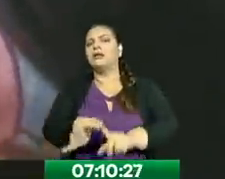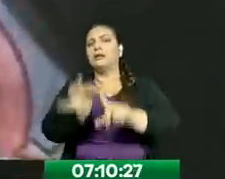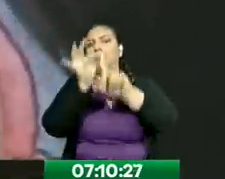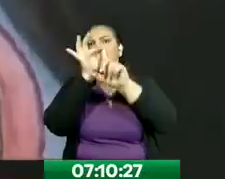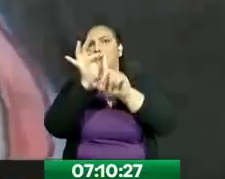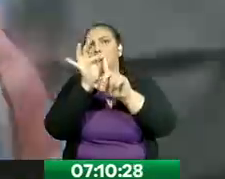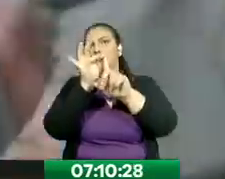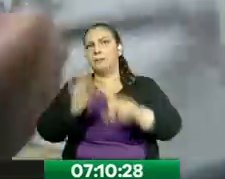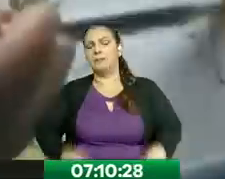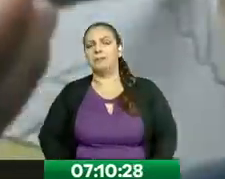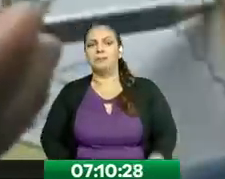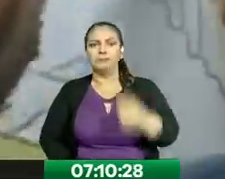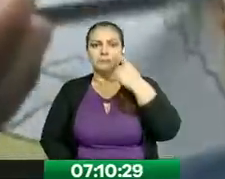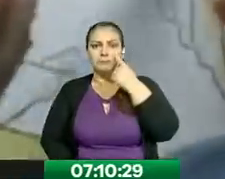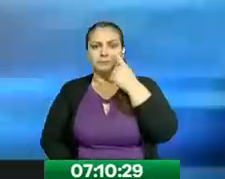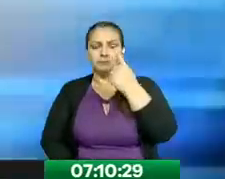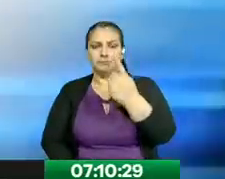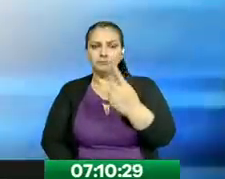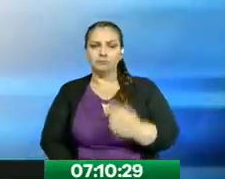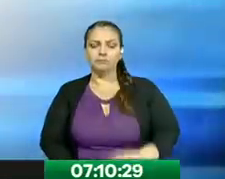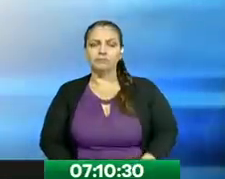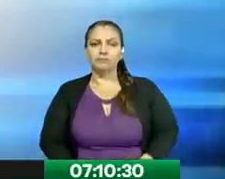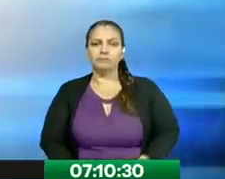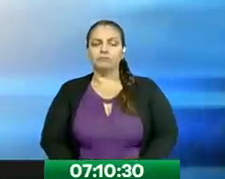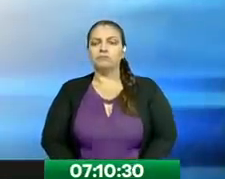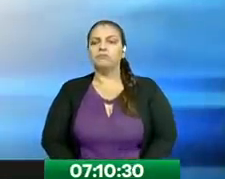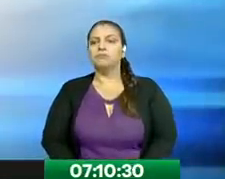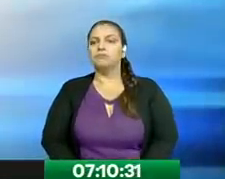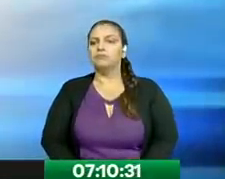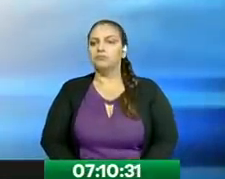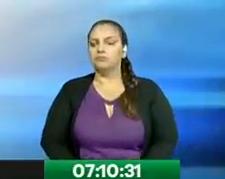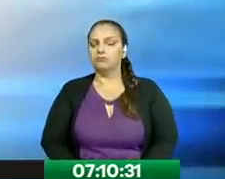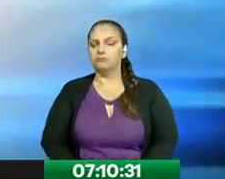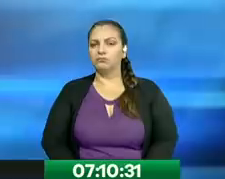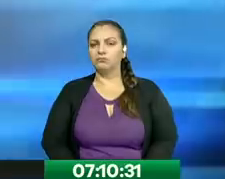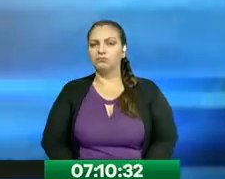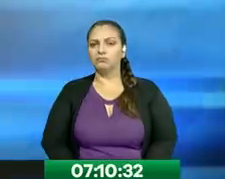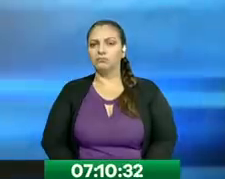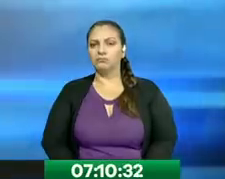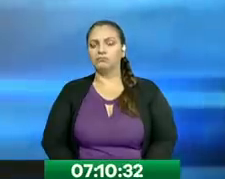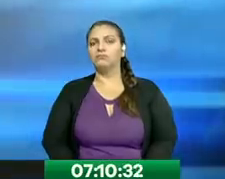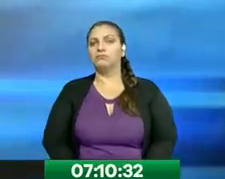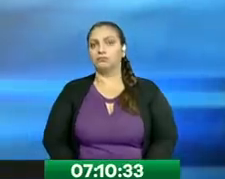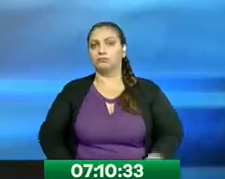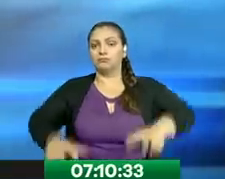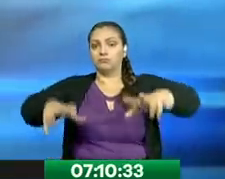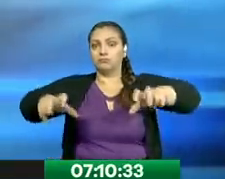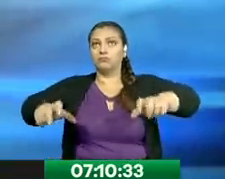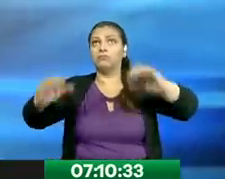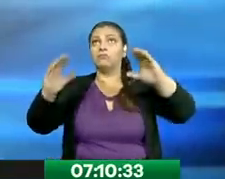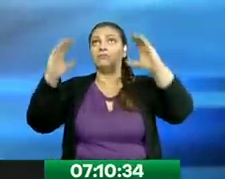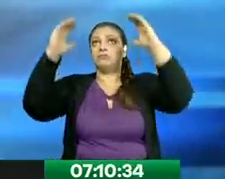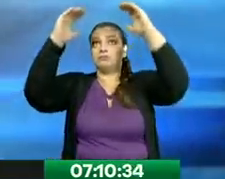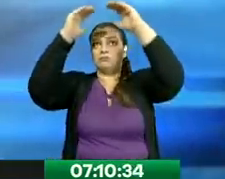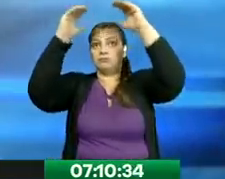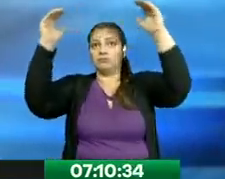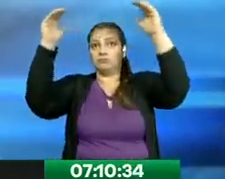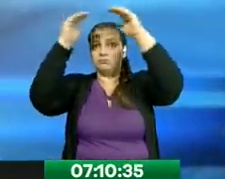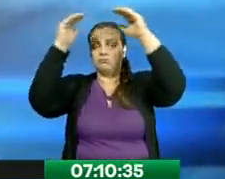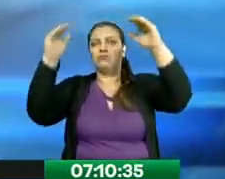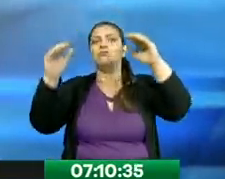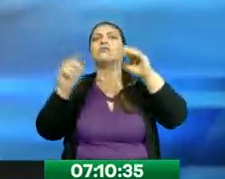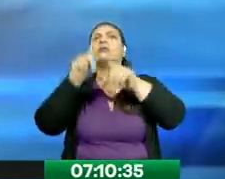su forma consolidada en el escudo de armas en la parte superior del óvalo aparecían siete